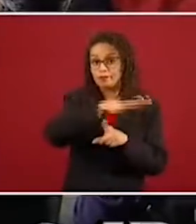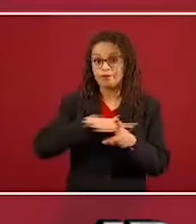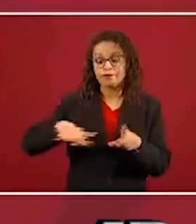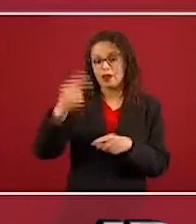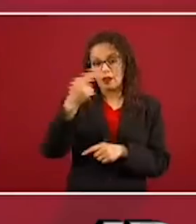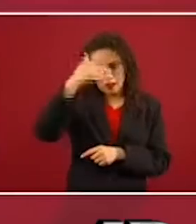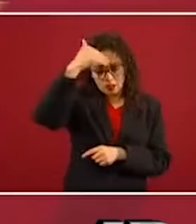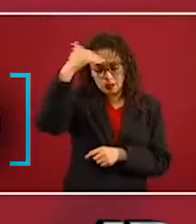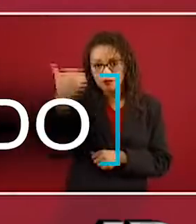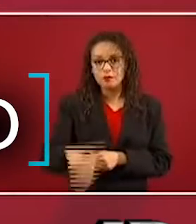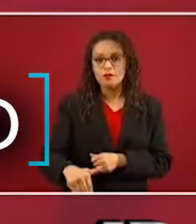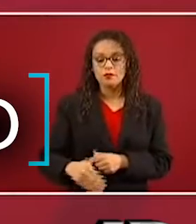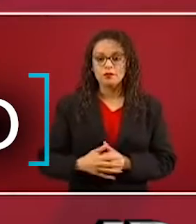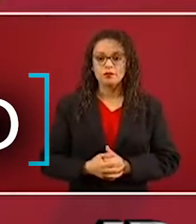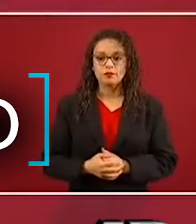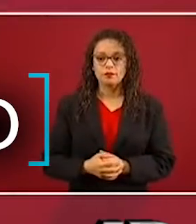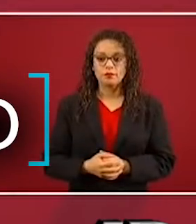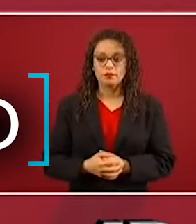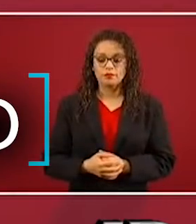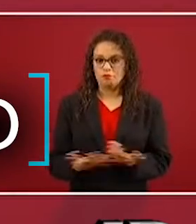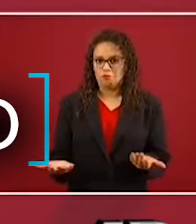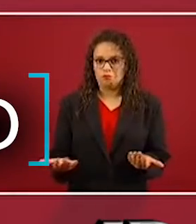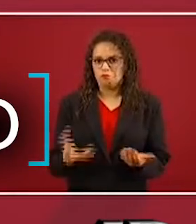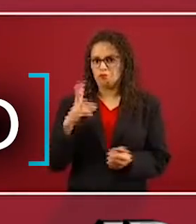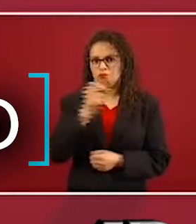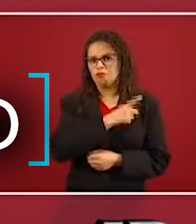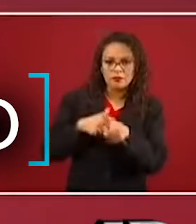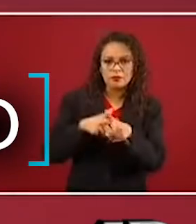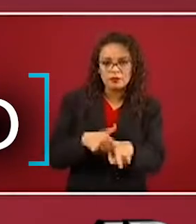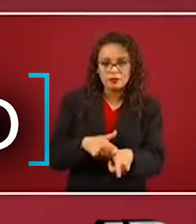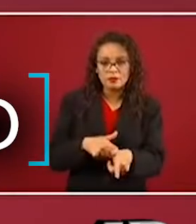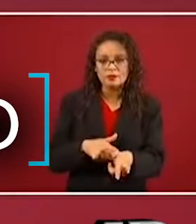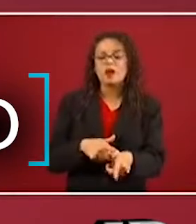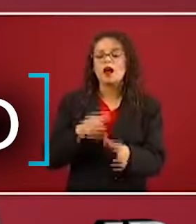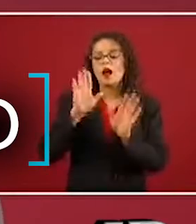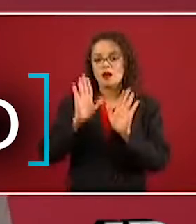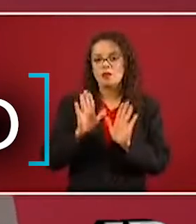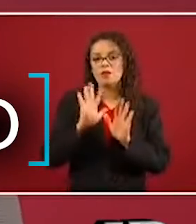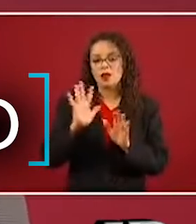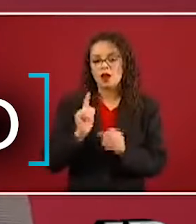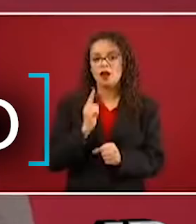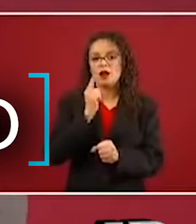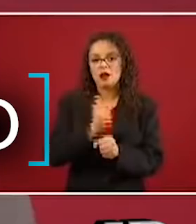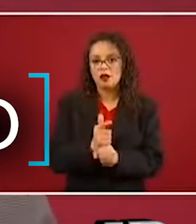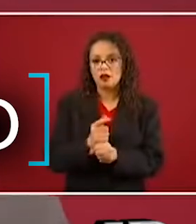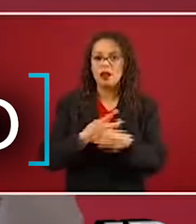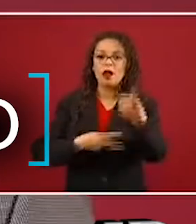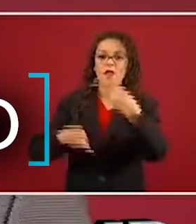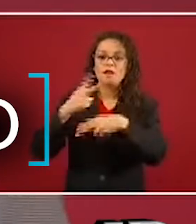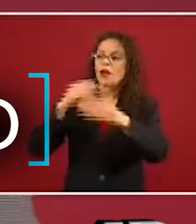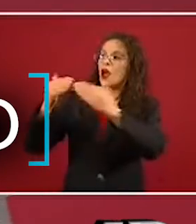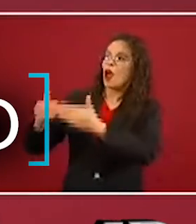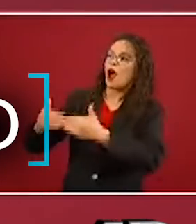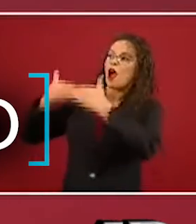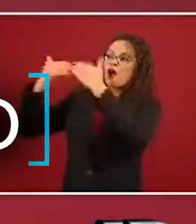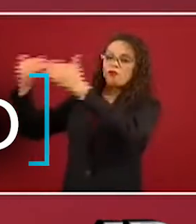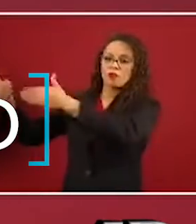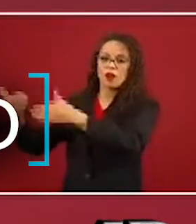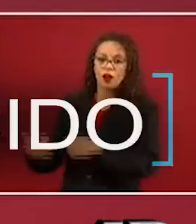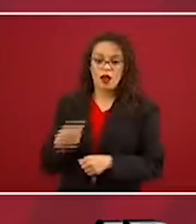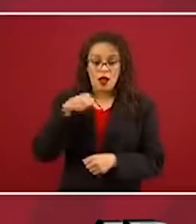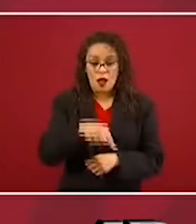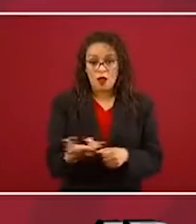Hola, ¿qué tal, ciudadanos? Aquí un ciudadano desconocido, una vez más para reportarles el acontecer de la Cuarta